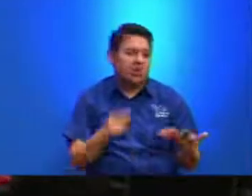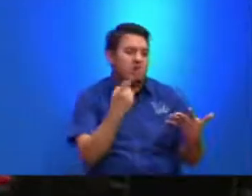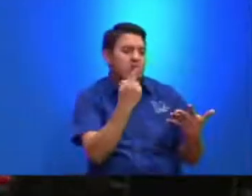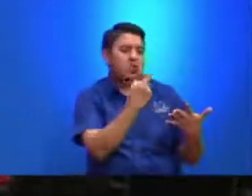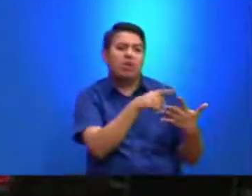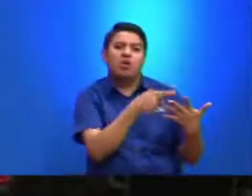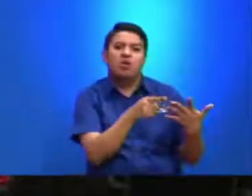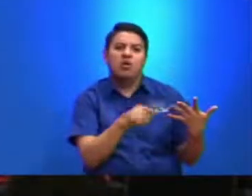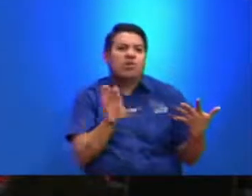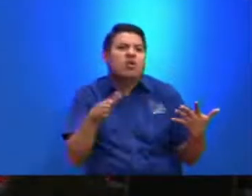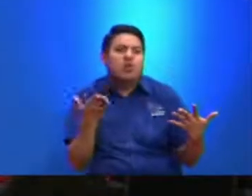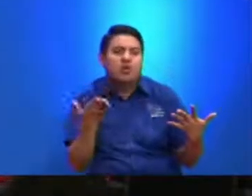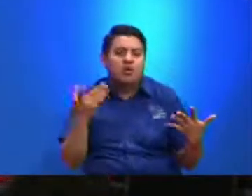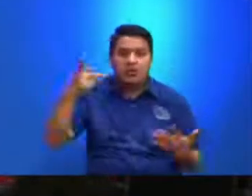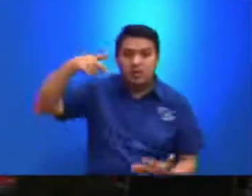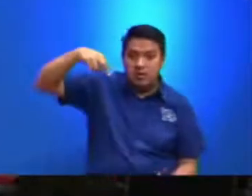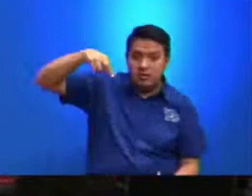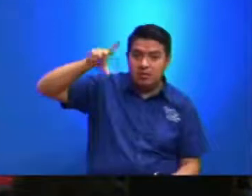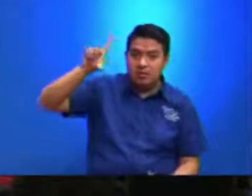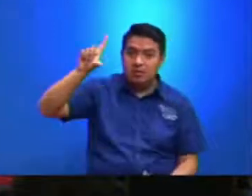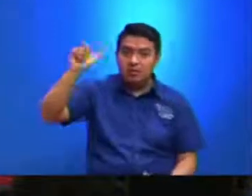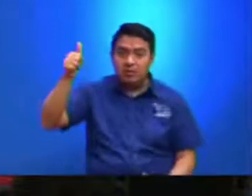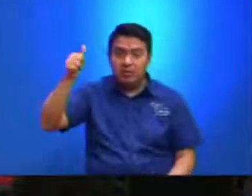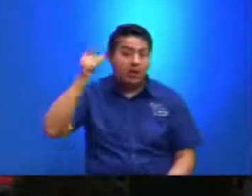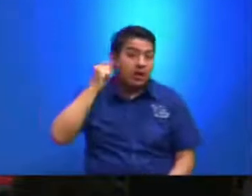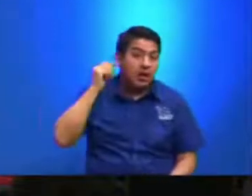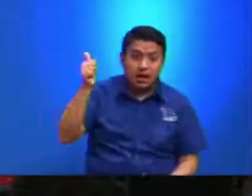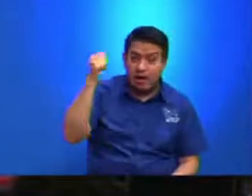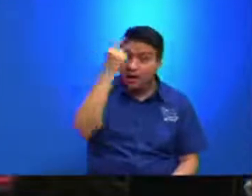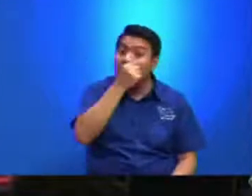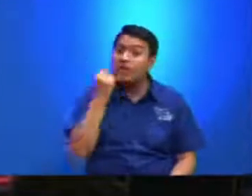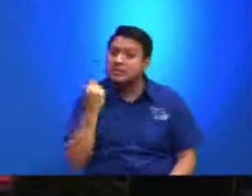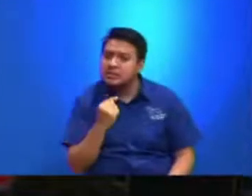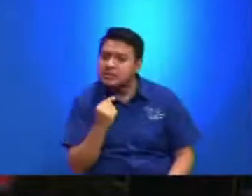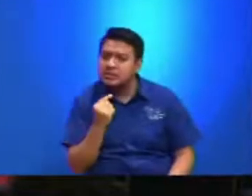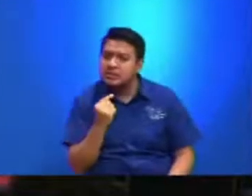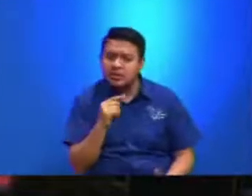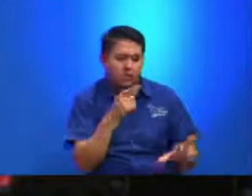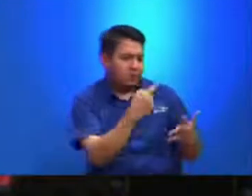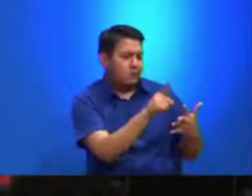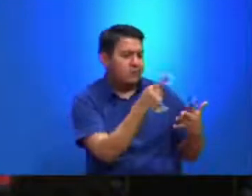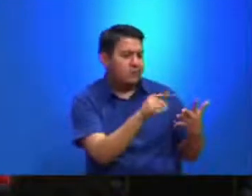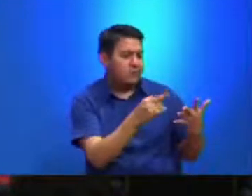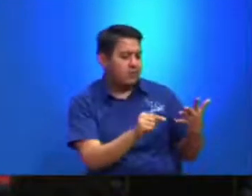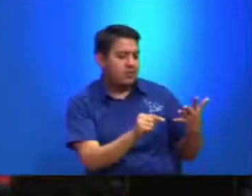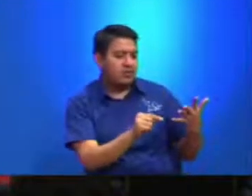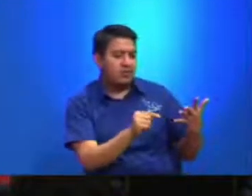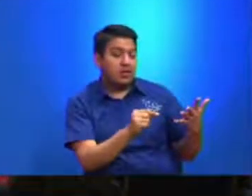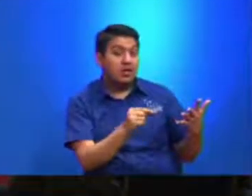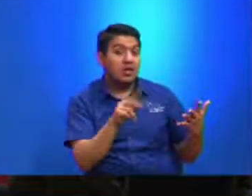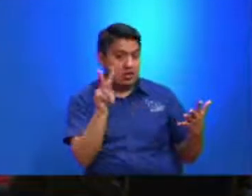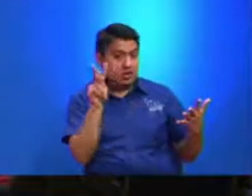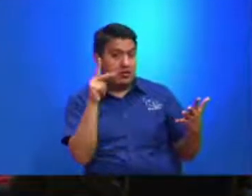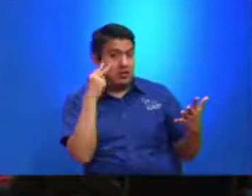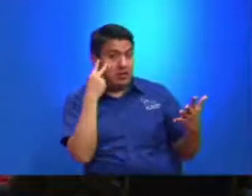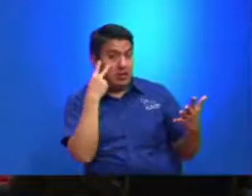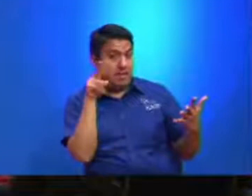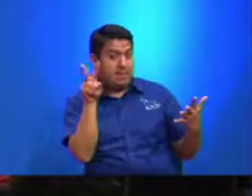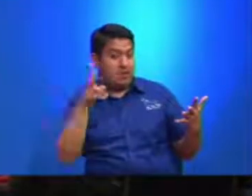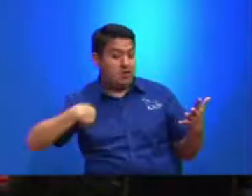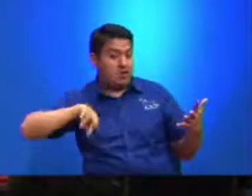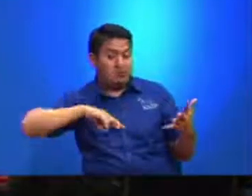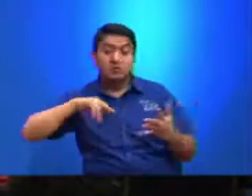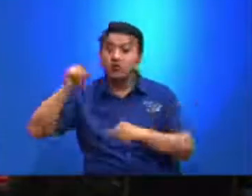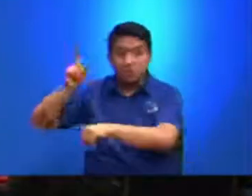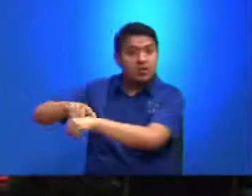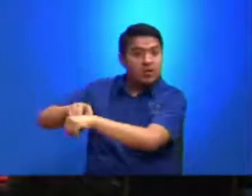plagas se dieron antes de la salida de la tierra y hacer la aplicación para nuestro tiempo, ¿verdad? Aunque sabemos que